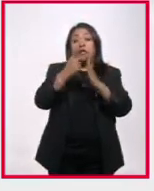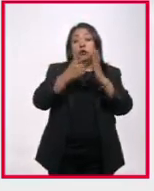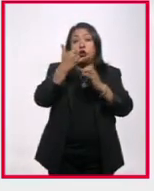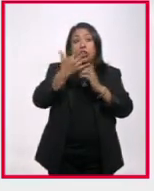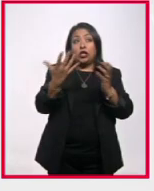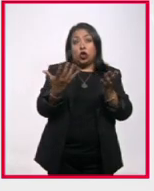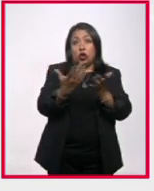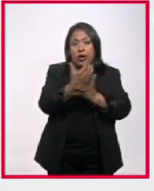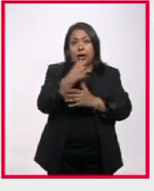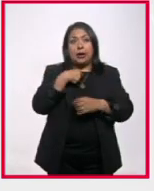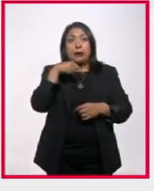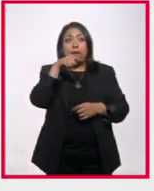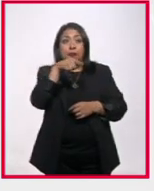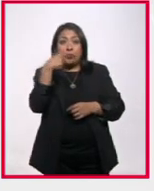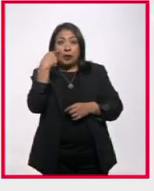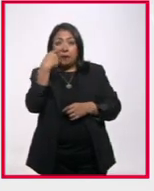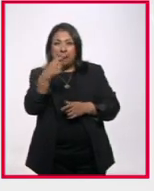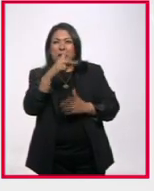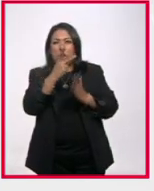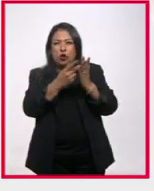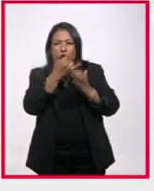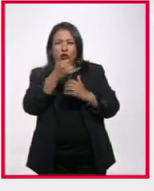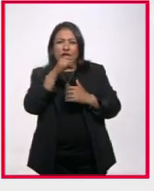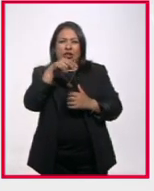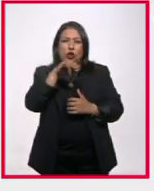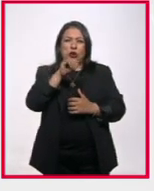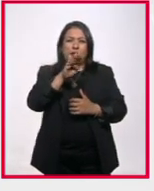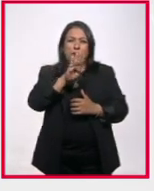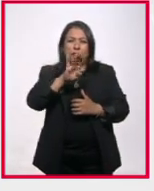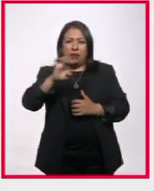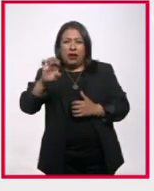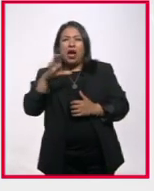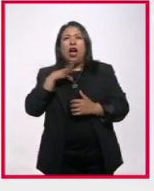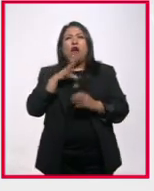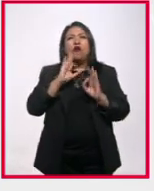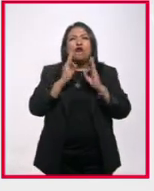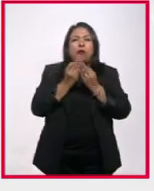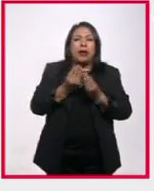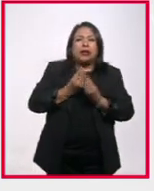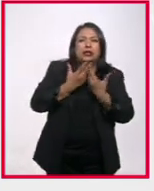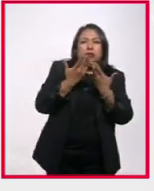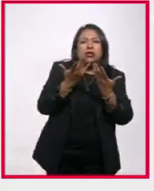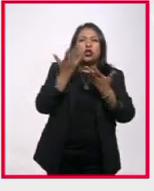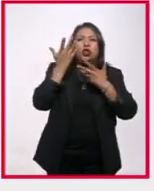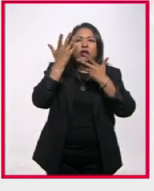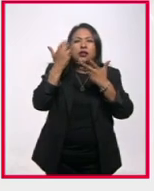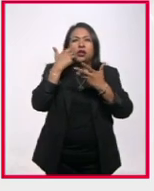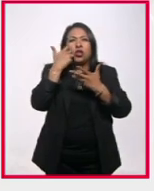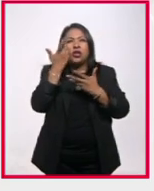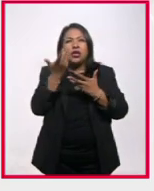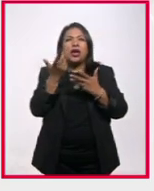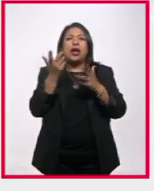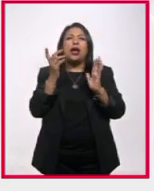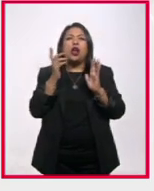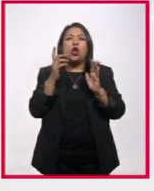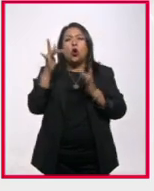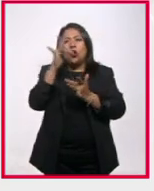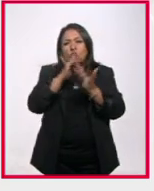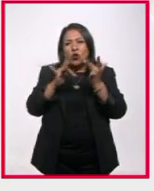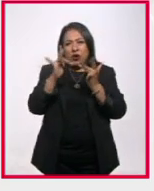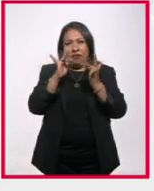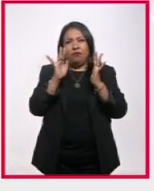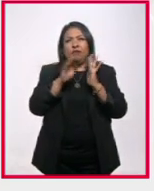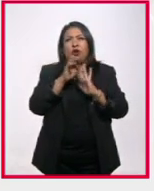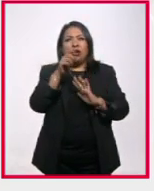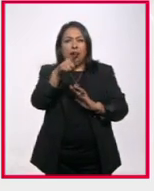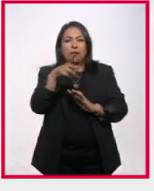Y aquí lo que vemos en este proyecto de NIMBY, con todas estas expresiones, deseos de grabar un disco, en